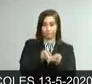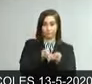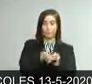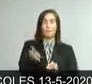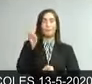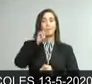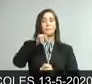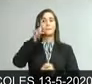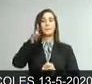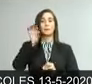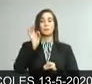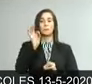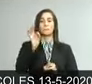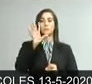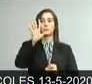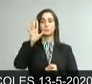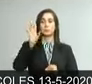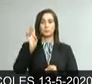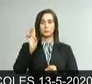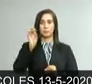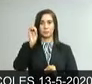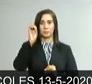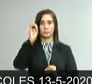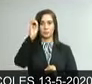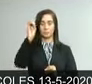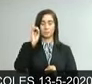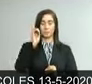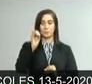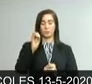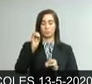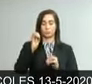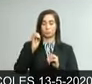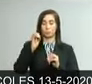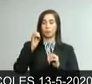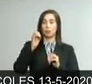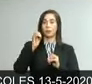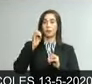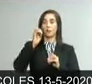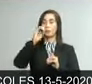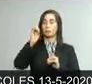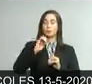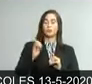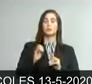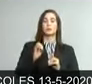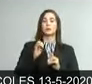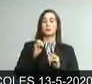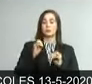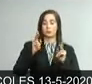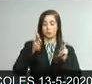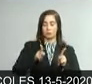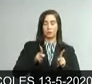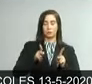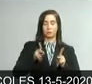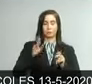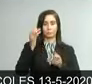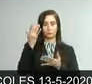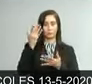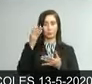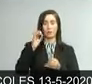21.57% la tasa de el porciento de recuperar, de